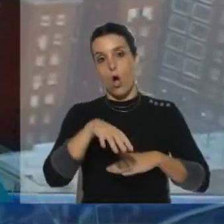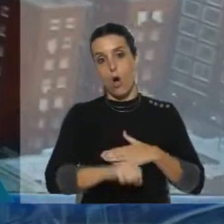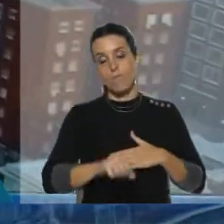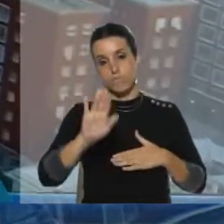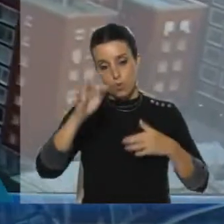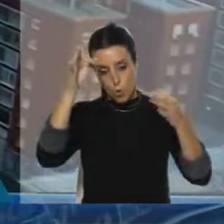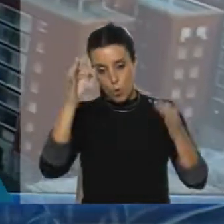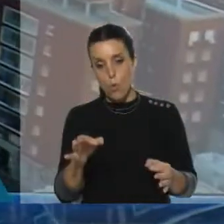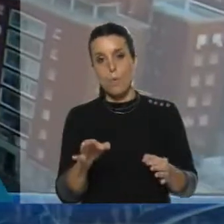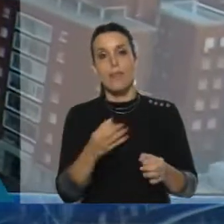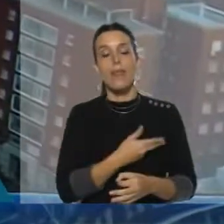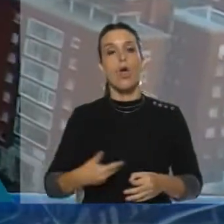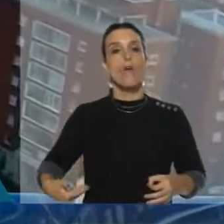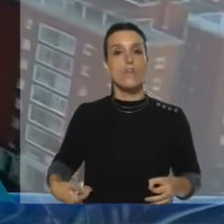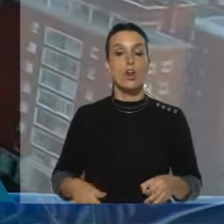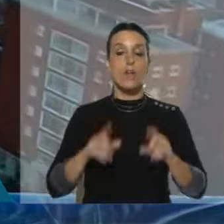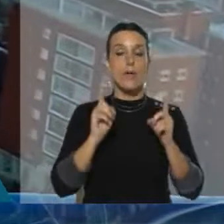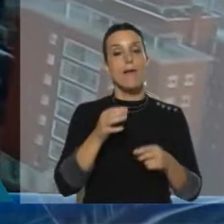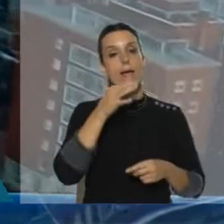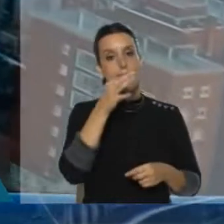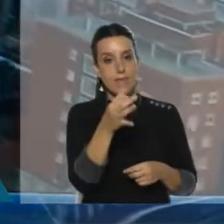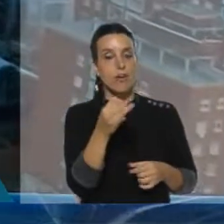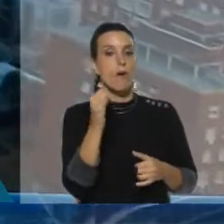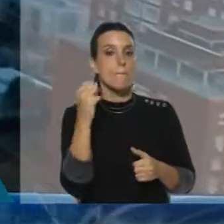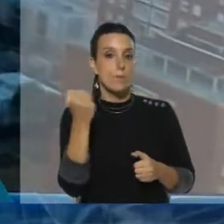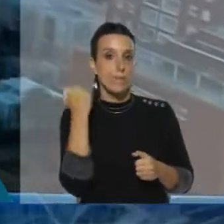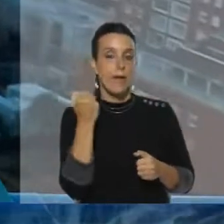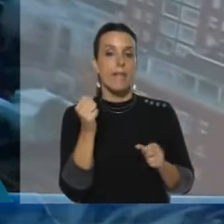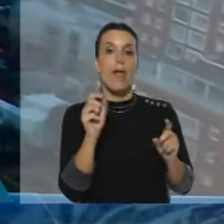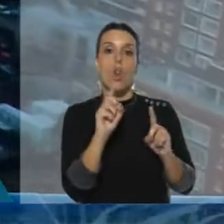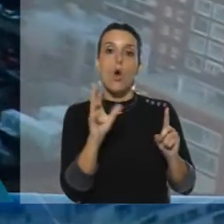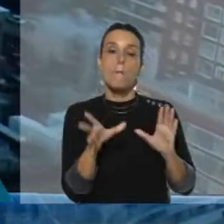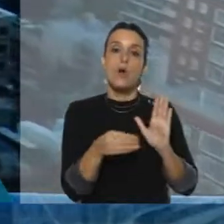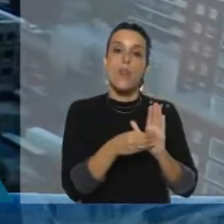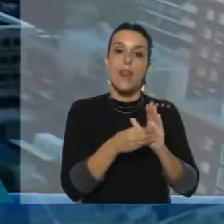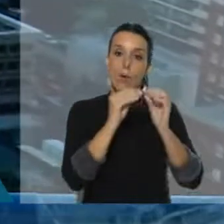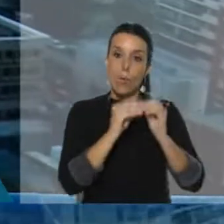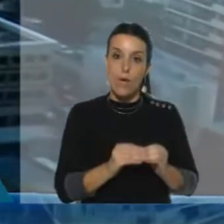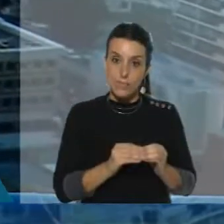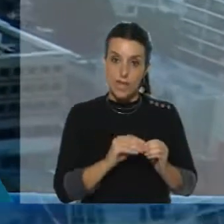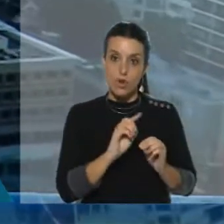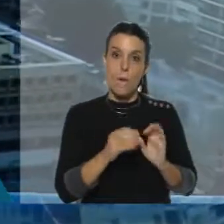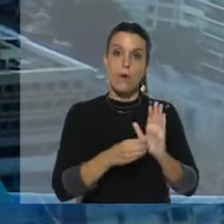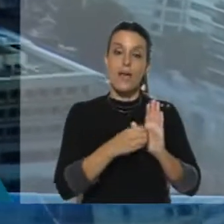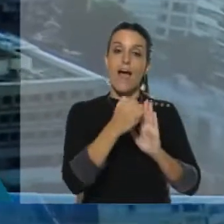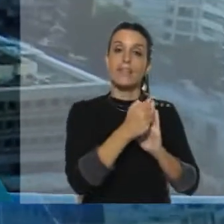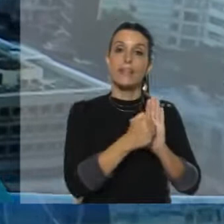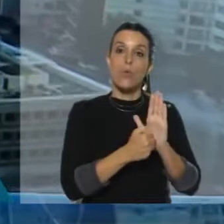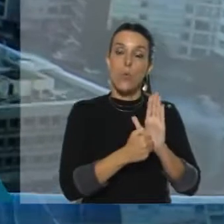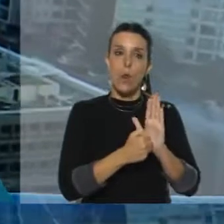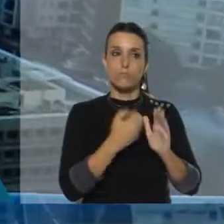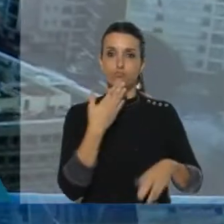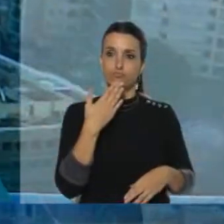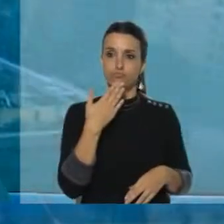por parte del gobierno también admitió la pertinencia de no incluir en la rendición de cuentas los artículos cuestionados